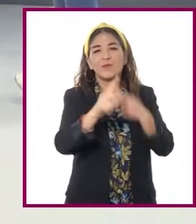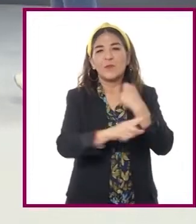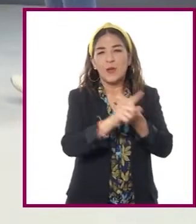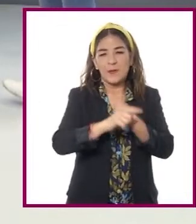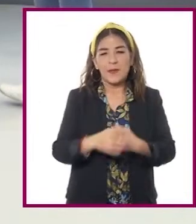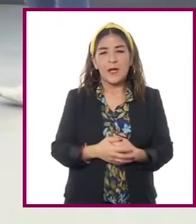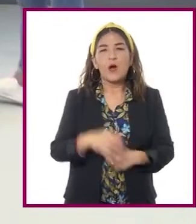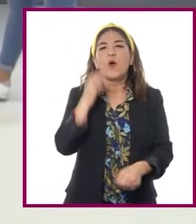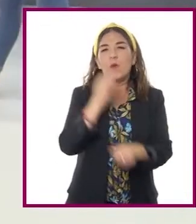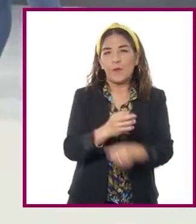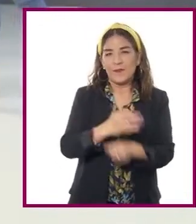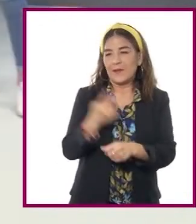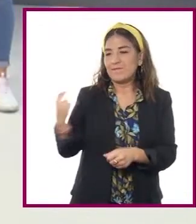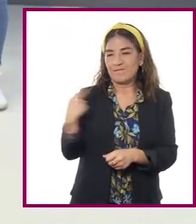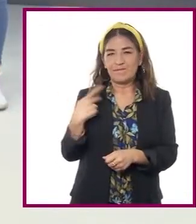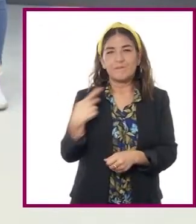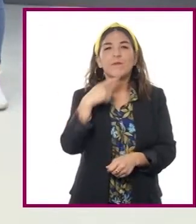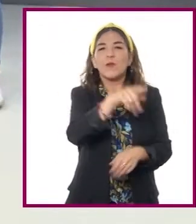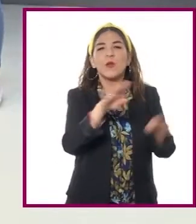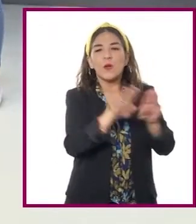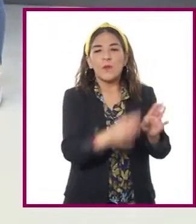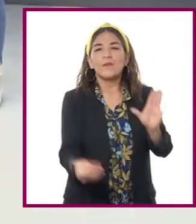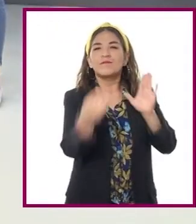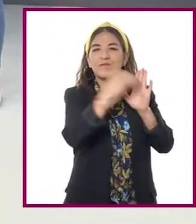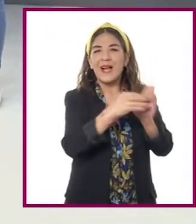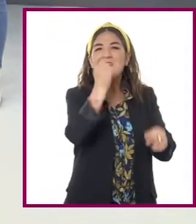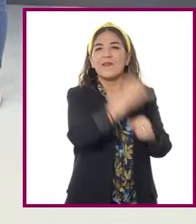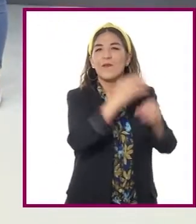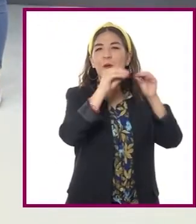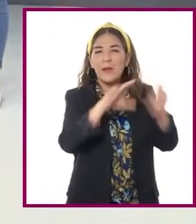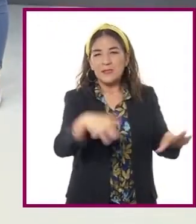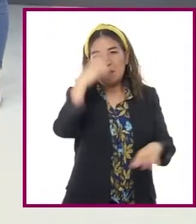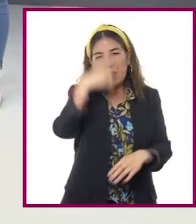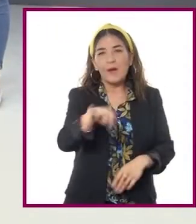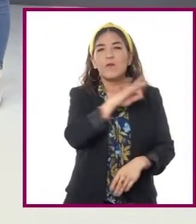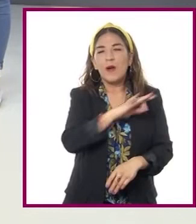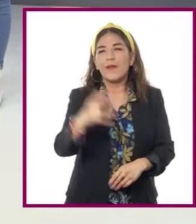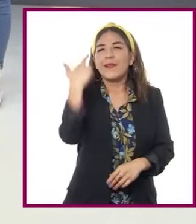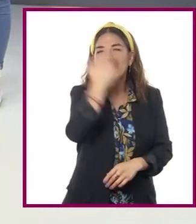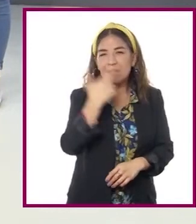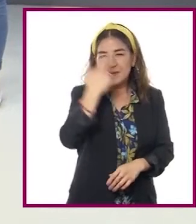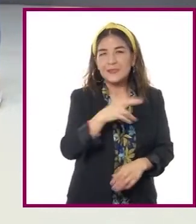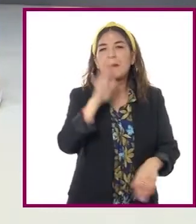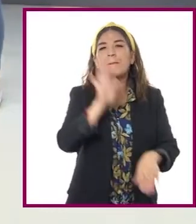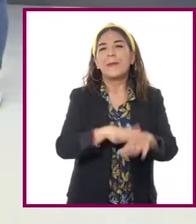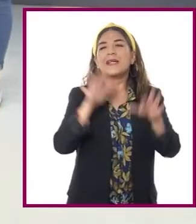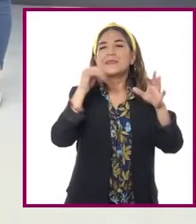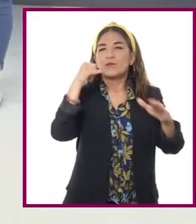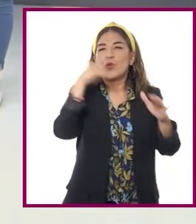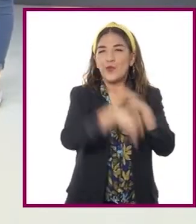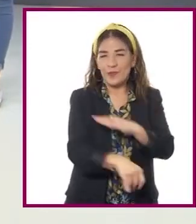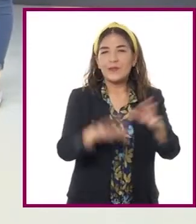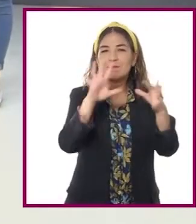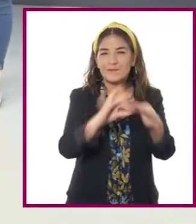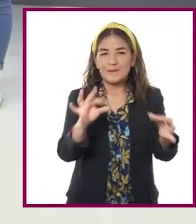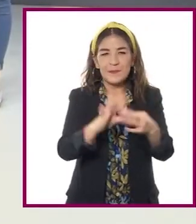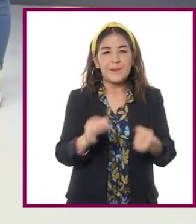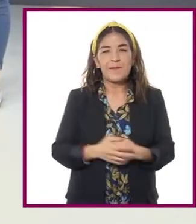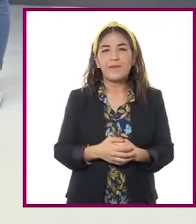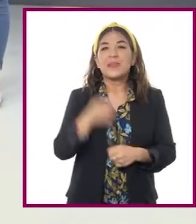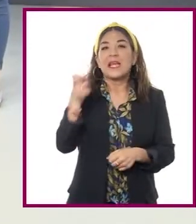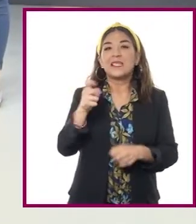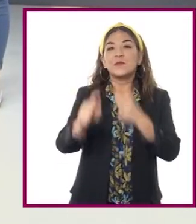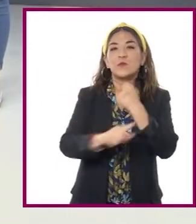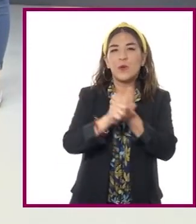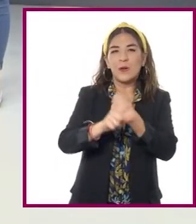te parece si vamos complementando la siguiente tabla para poder analizarlo más a detalle? De acuerdo a la